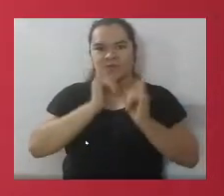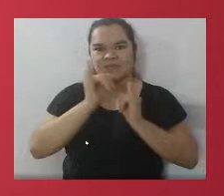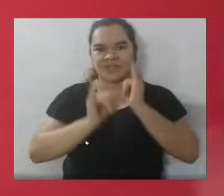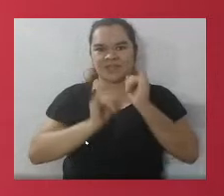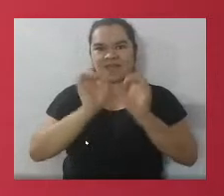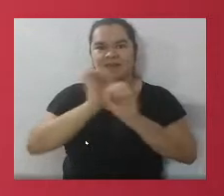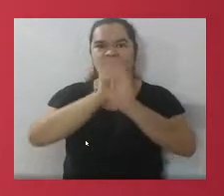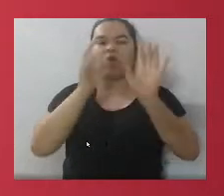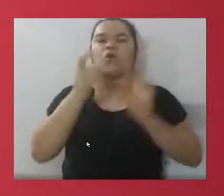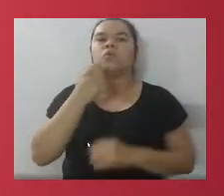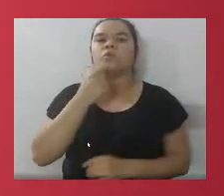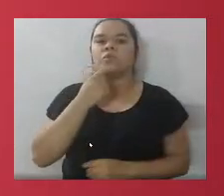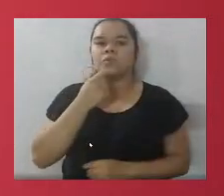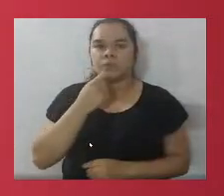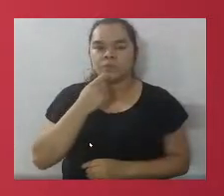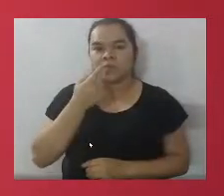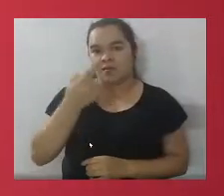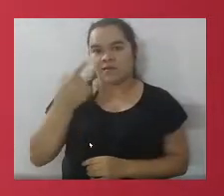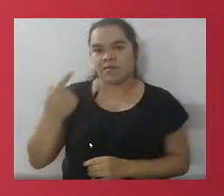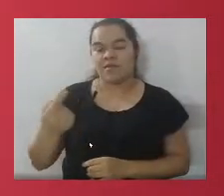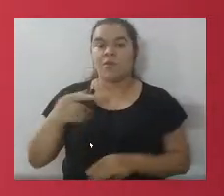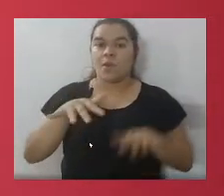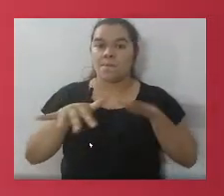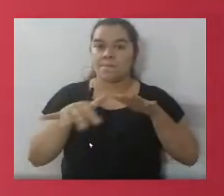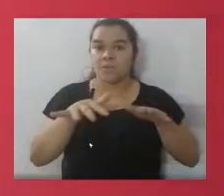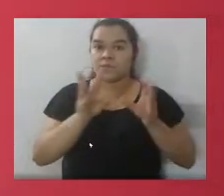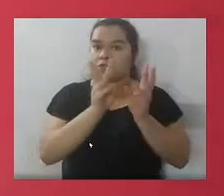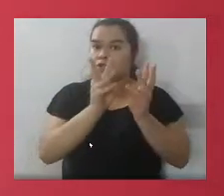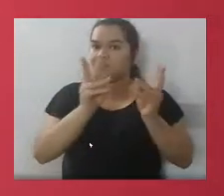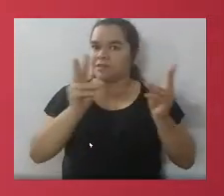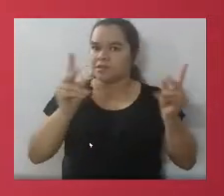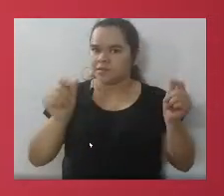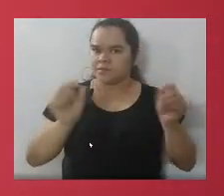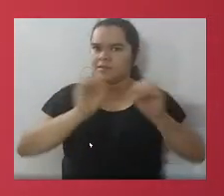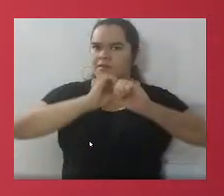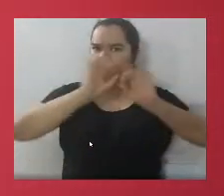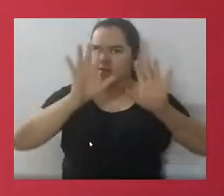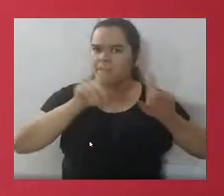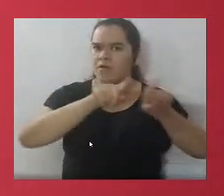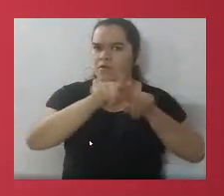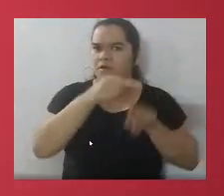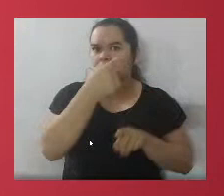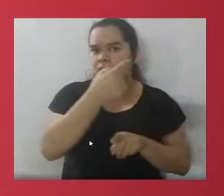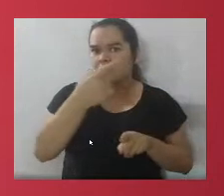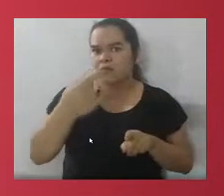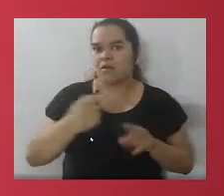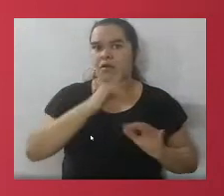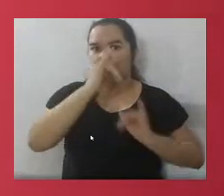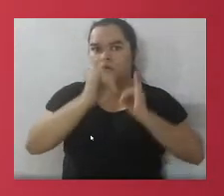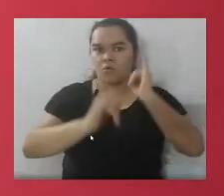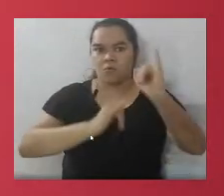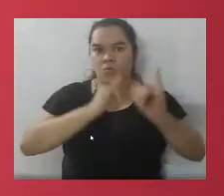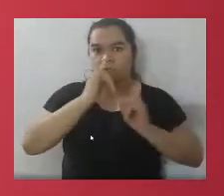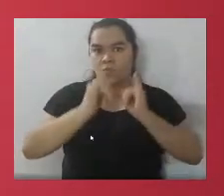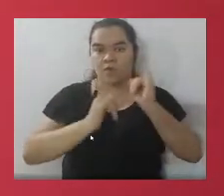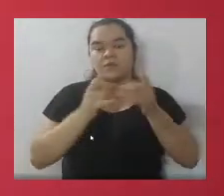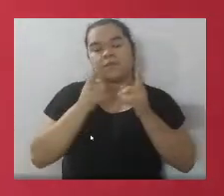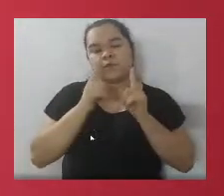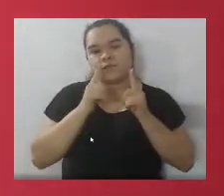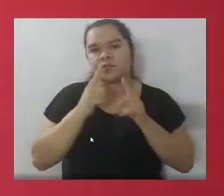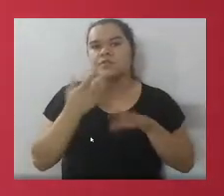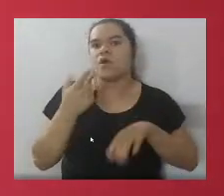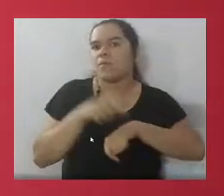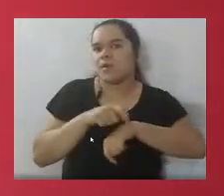las exposiciones o los comentarios o todo lo que los los profesores, doctores, bioquímicos nos